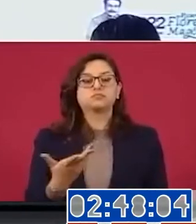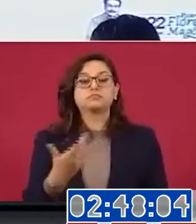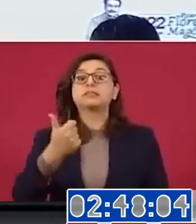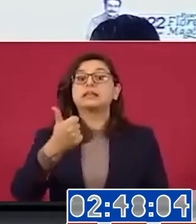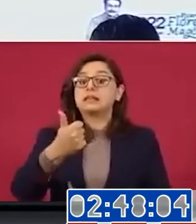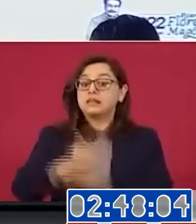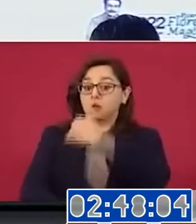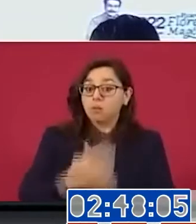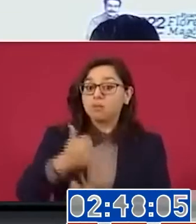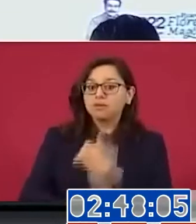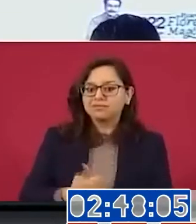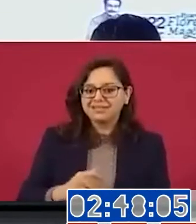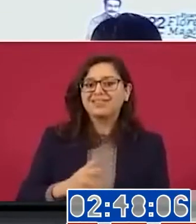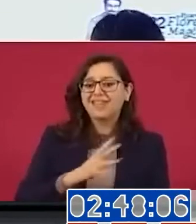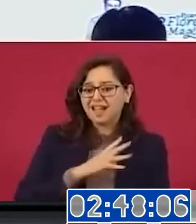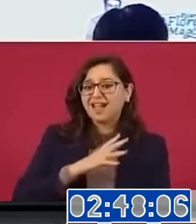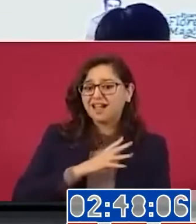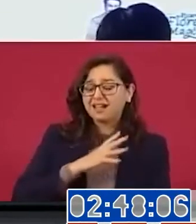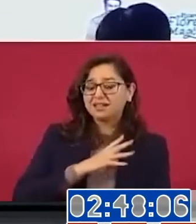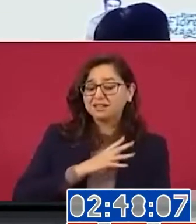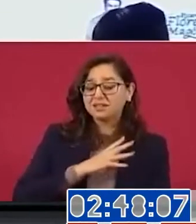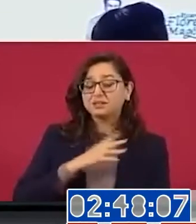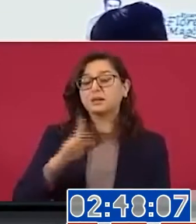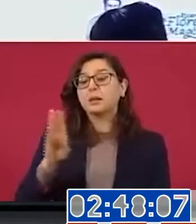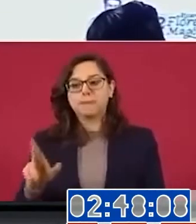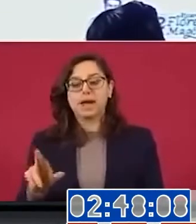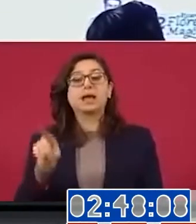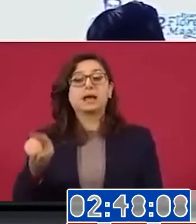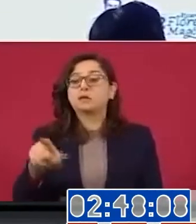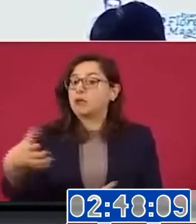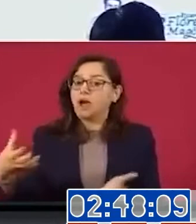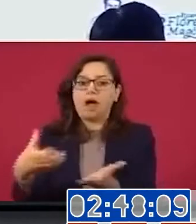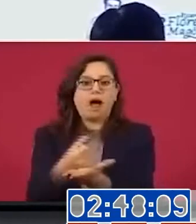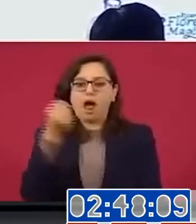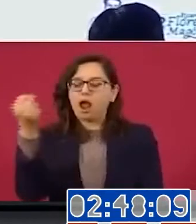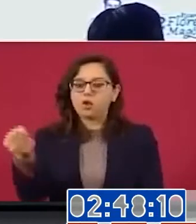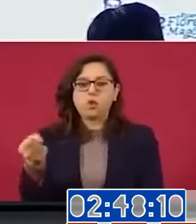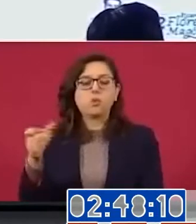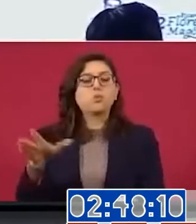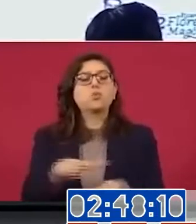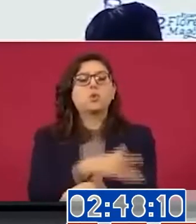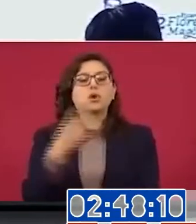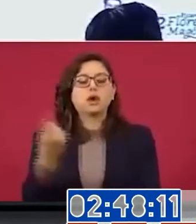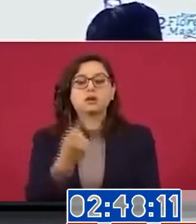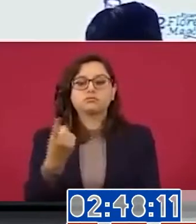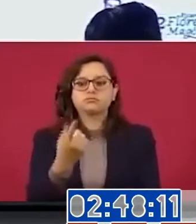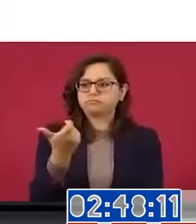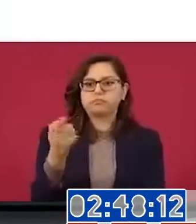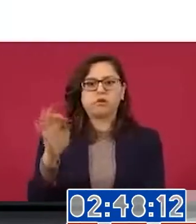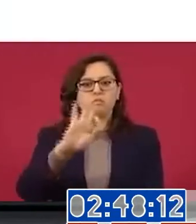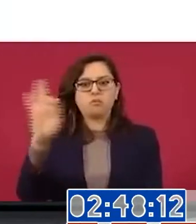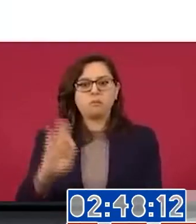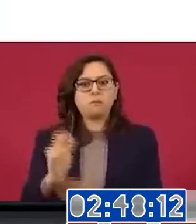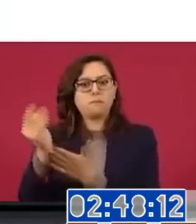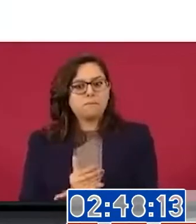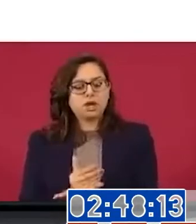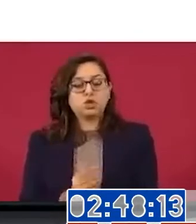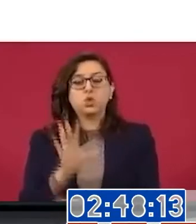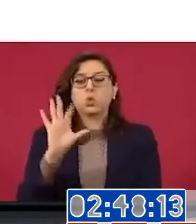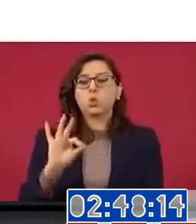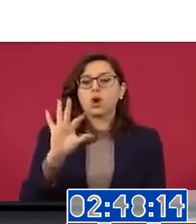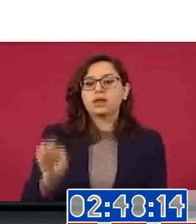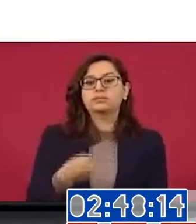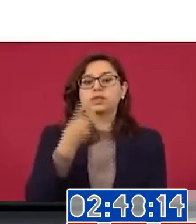nada, y ya dijo el director de Pemex, que no hay tal favorecimiento, si alguien, mañana, pasado, el día que fuere,